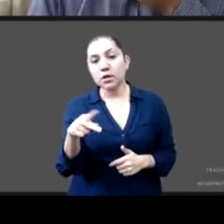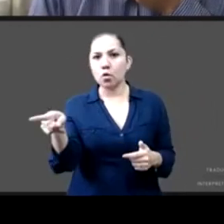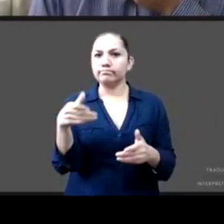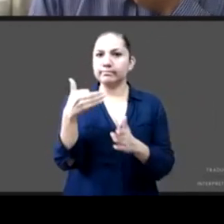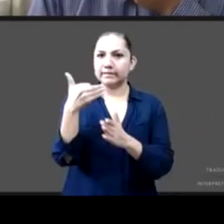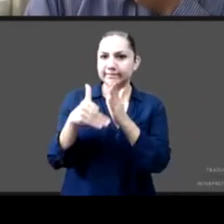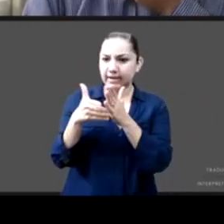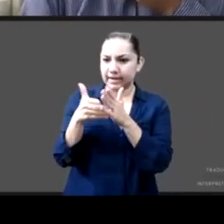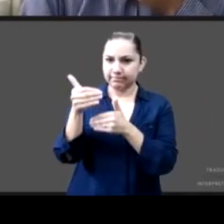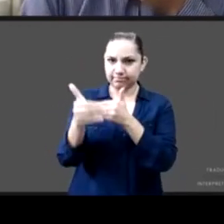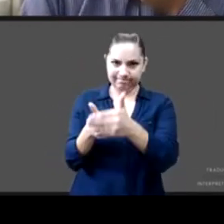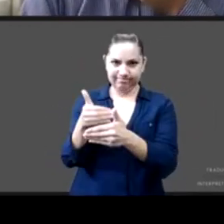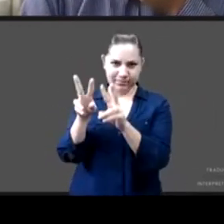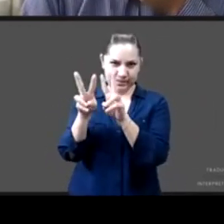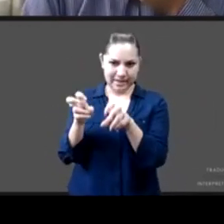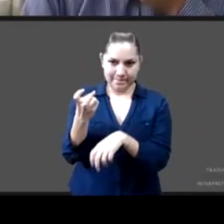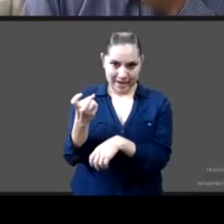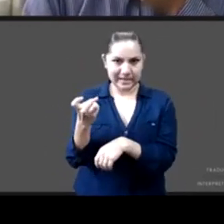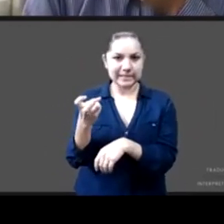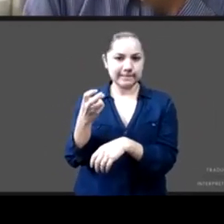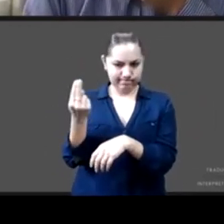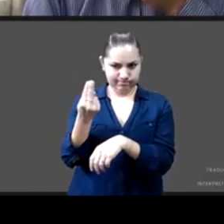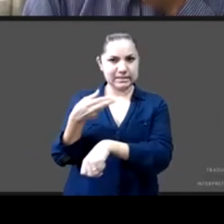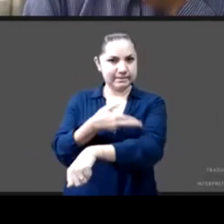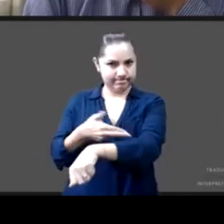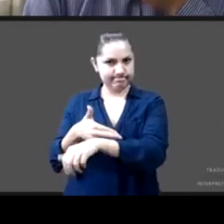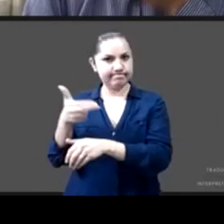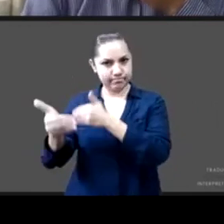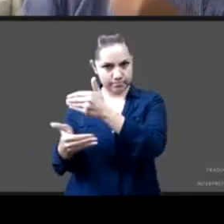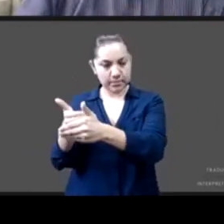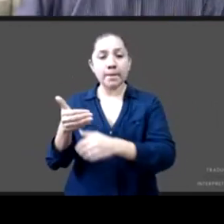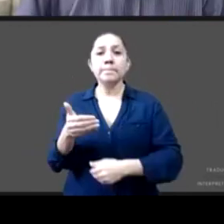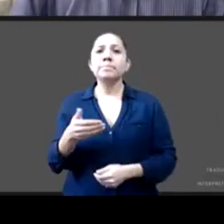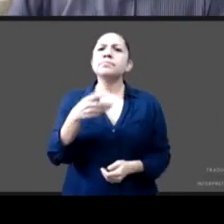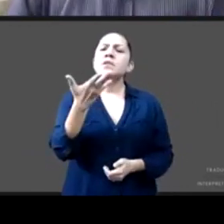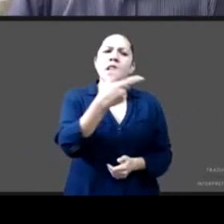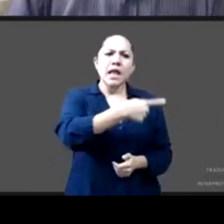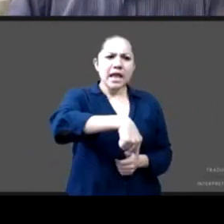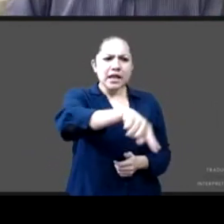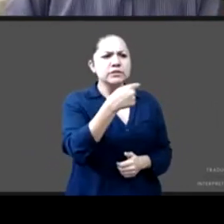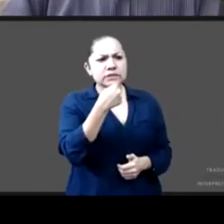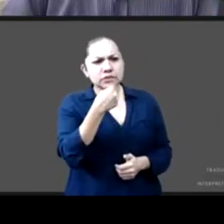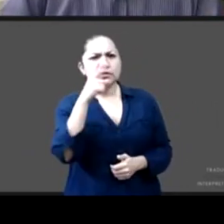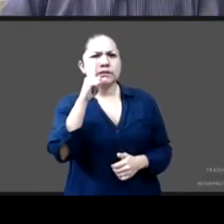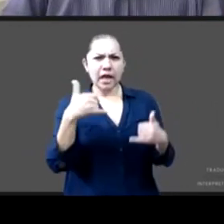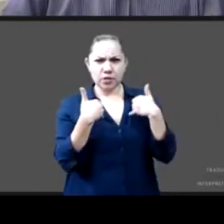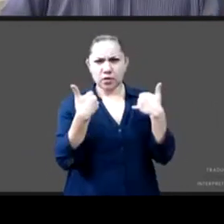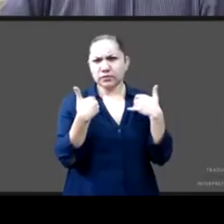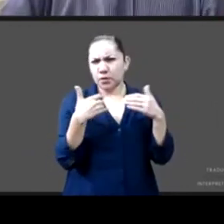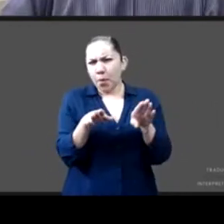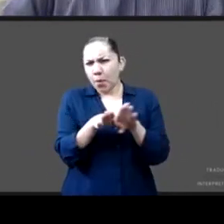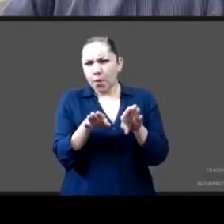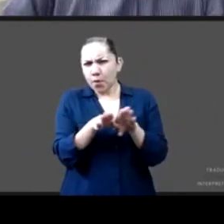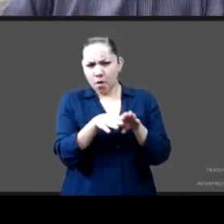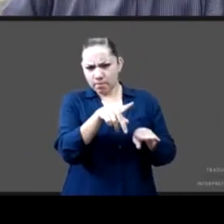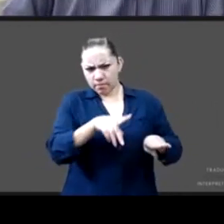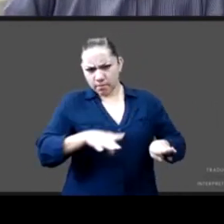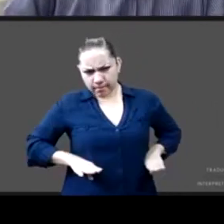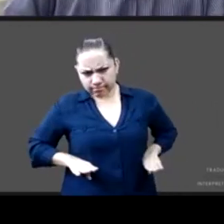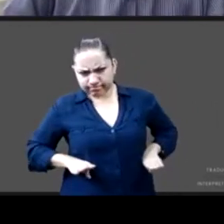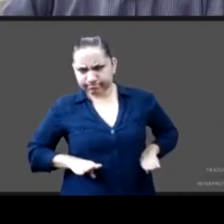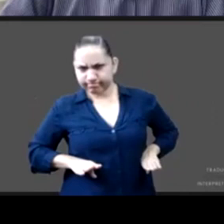esto. En relación a cómo podemos detectar en nuestros niños, niñas y adolescentes si existen alguna de estas conductas, es